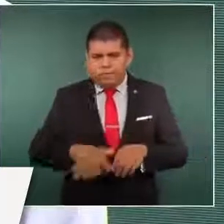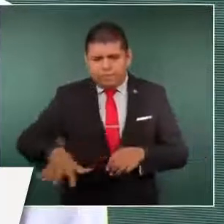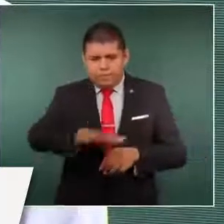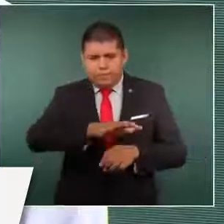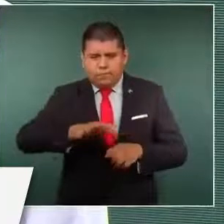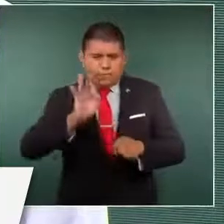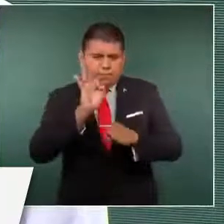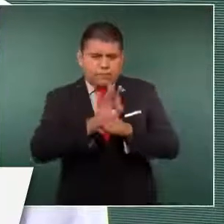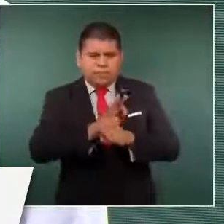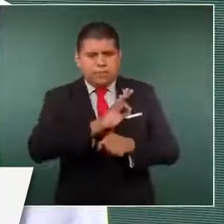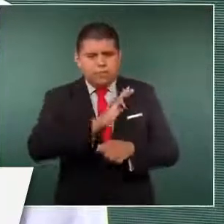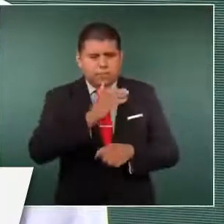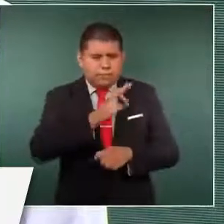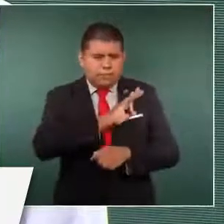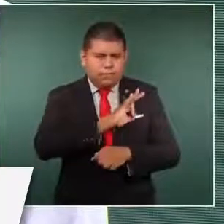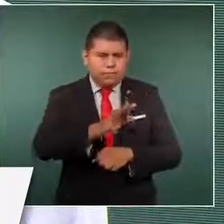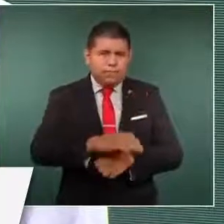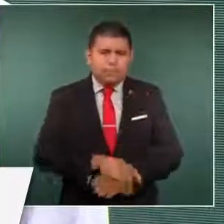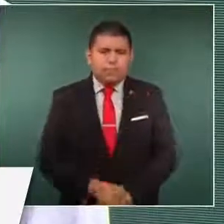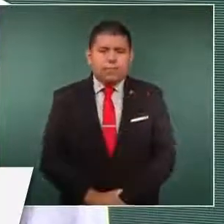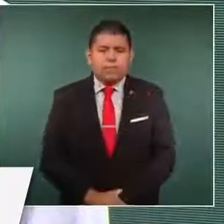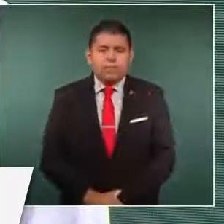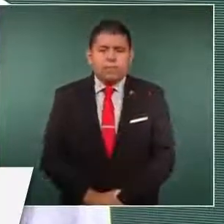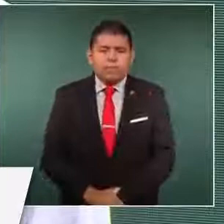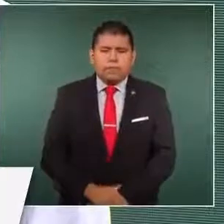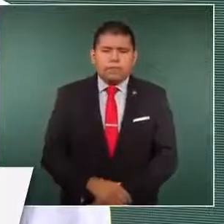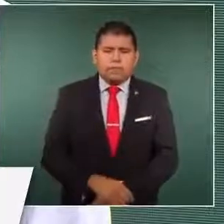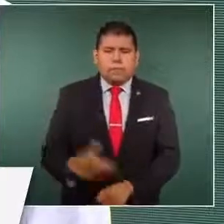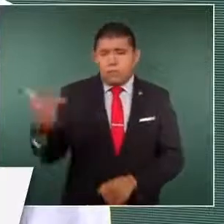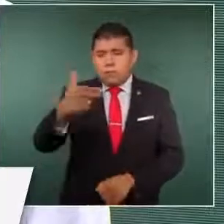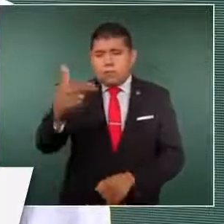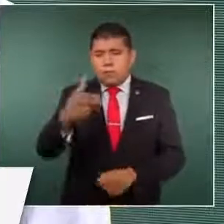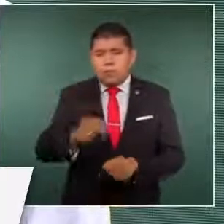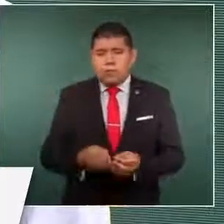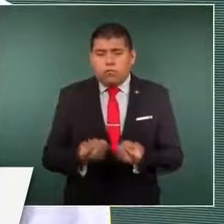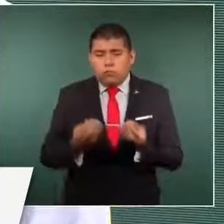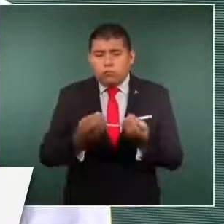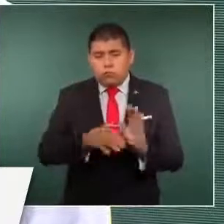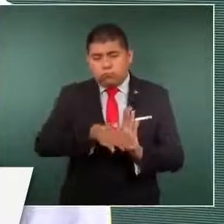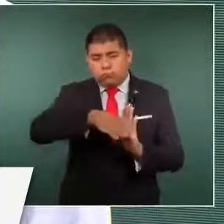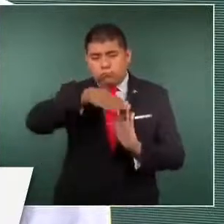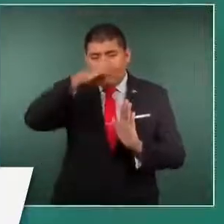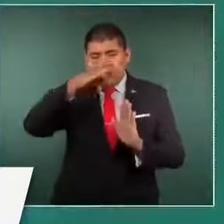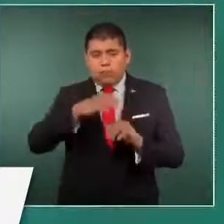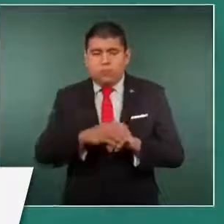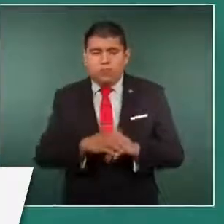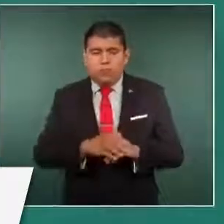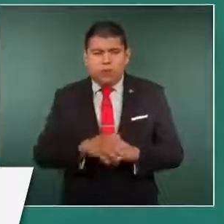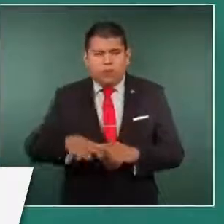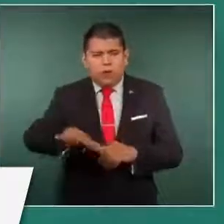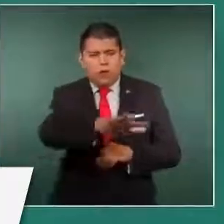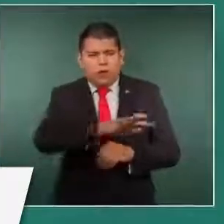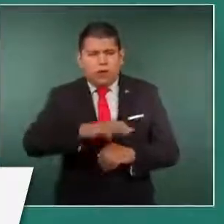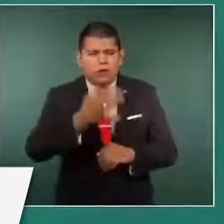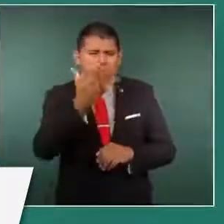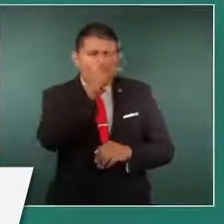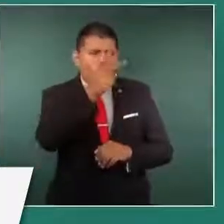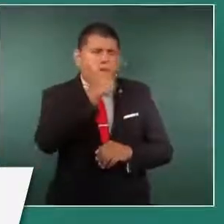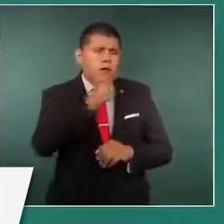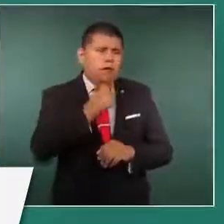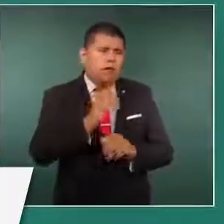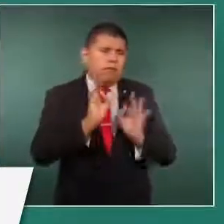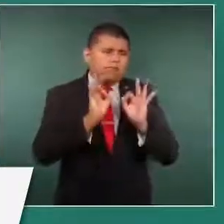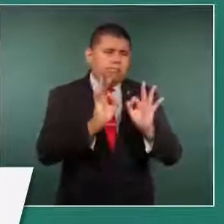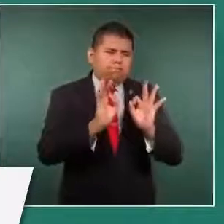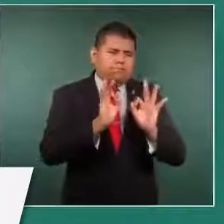Ya son muchos los hoteles que hay, además son playas muy bellas, de modo